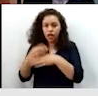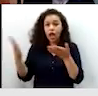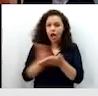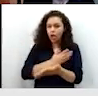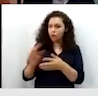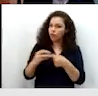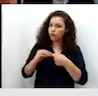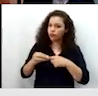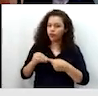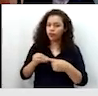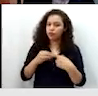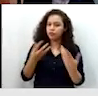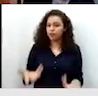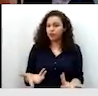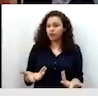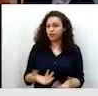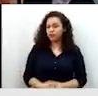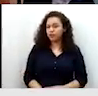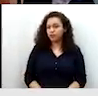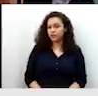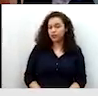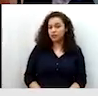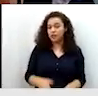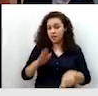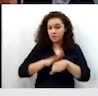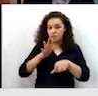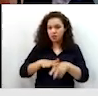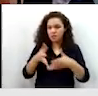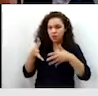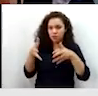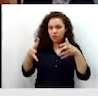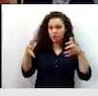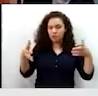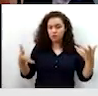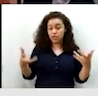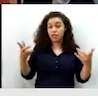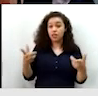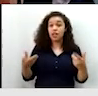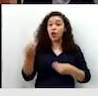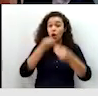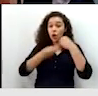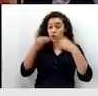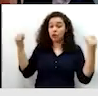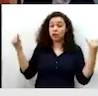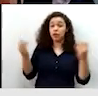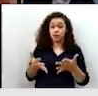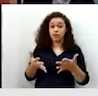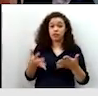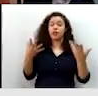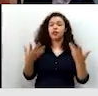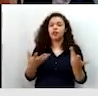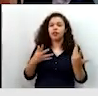estamos hablando de más carbohidratos. Entonces, se dan cuenta, pues una dieta, si aparte las raciones